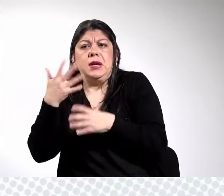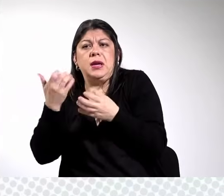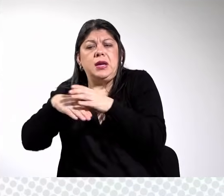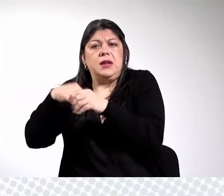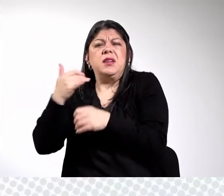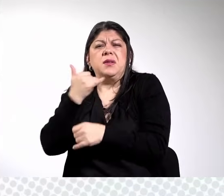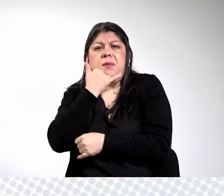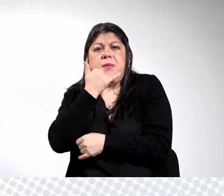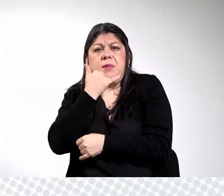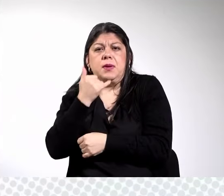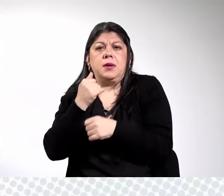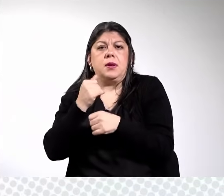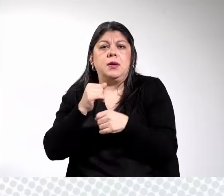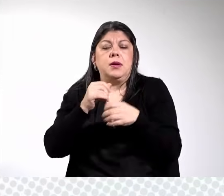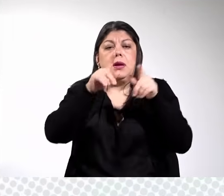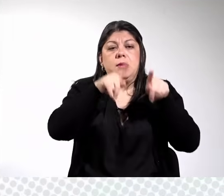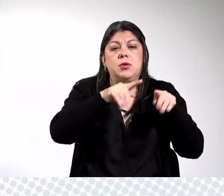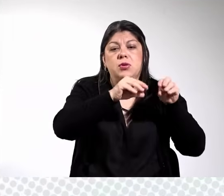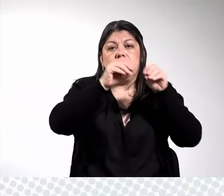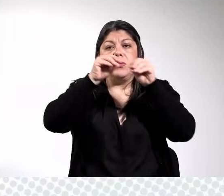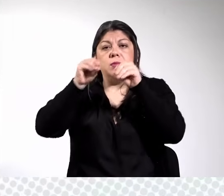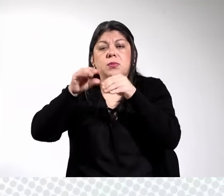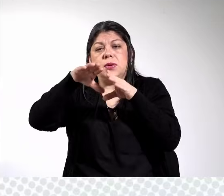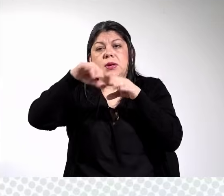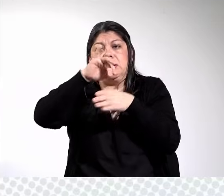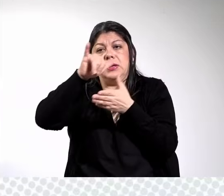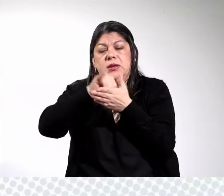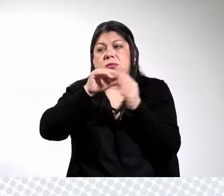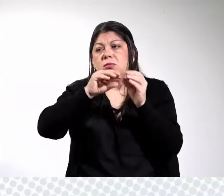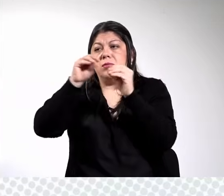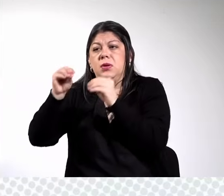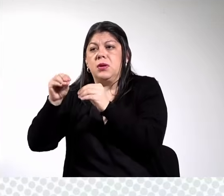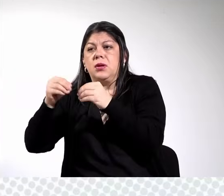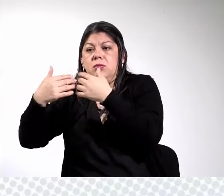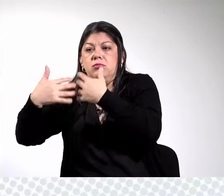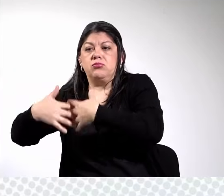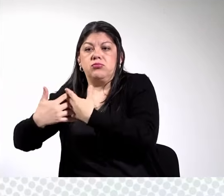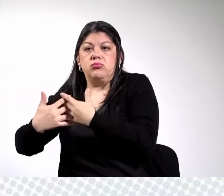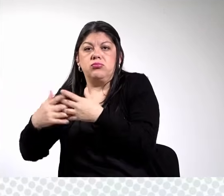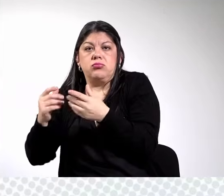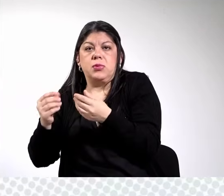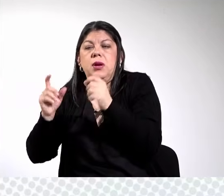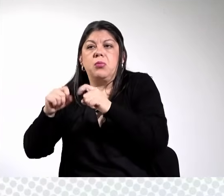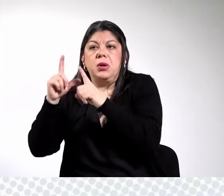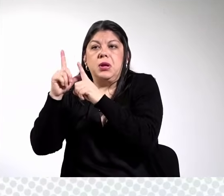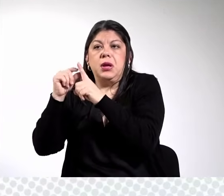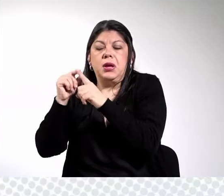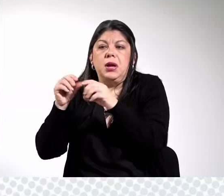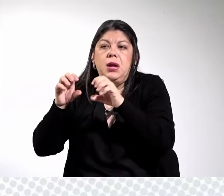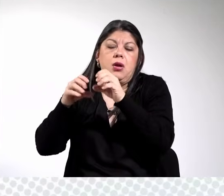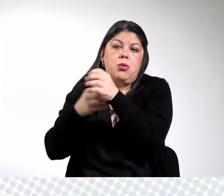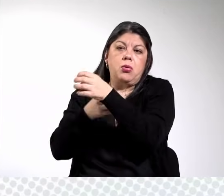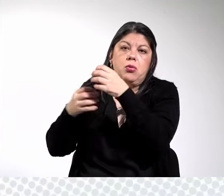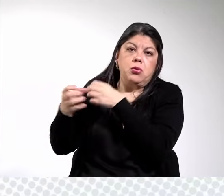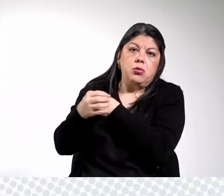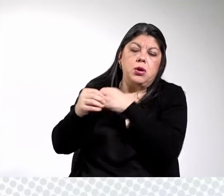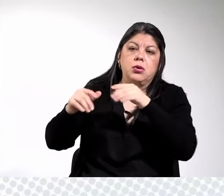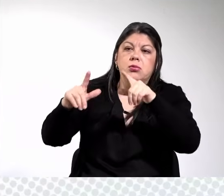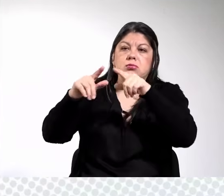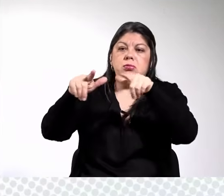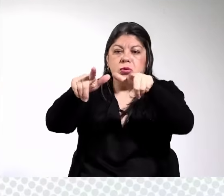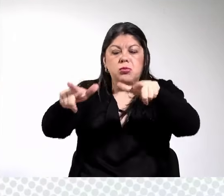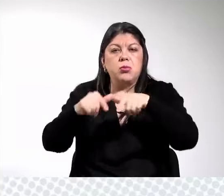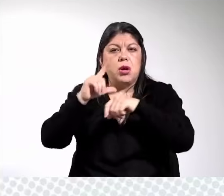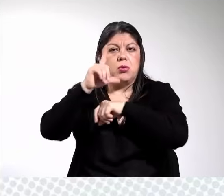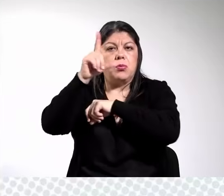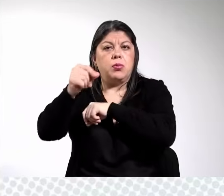la gente se va de San José para allá. Eso es todo. ¿Cuál es el beneficio? Unas casitas que ya pueden alquilar unos cuartos en la zona rural y no